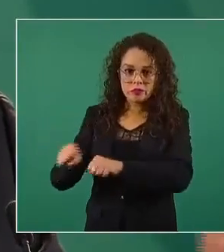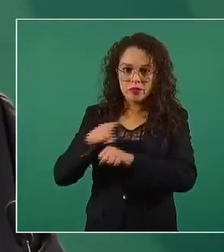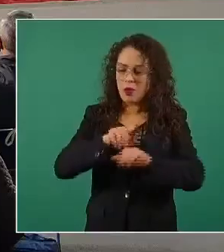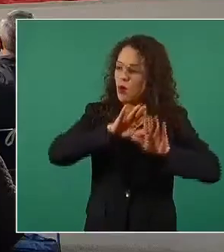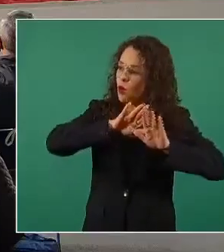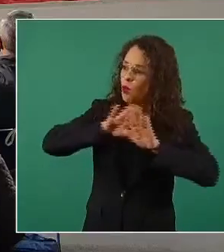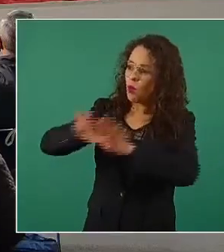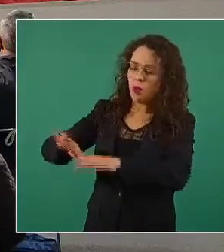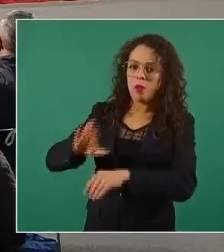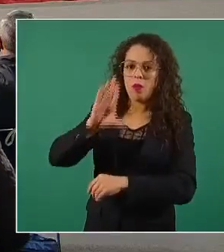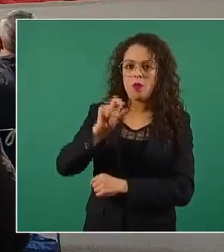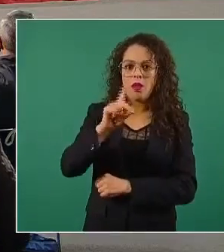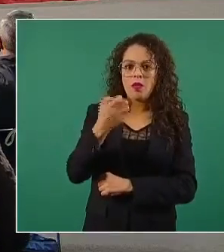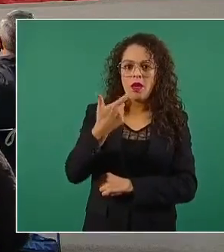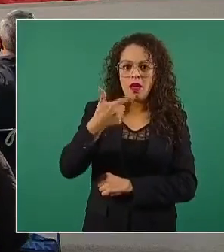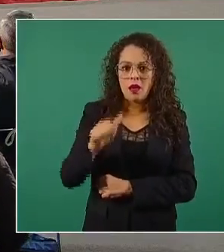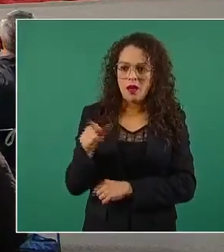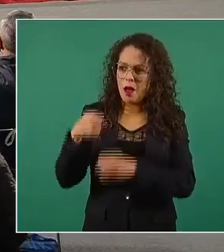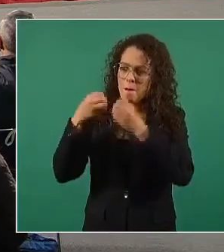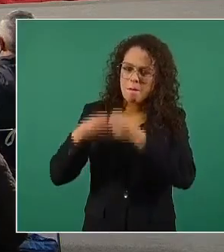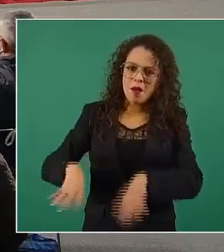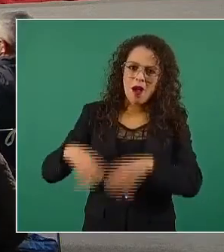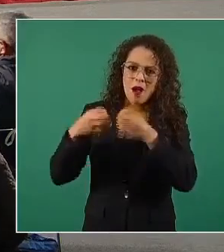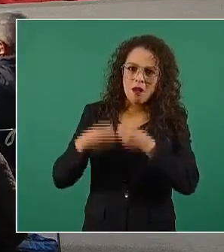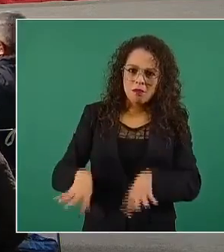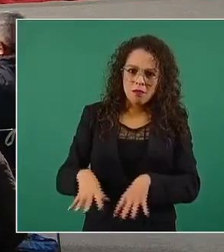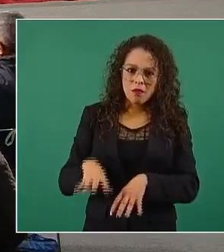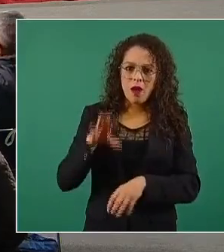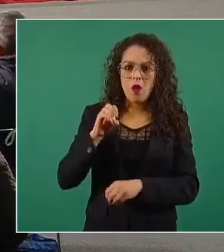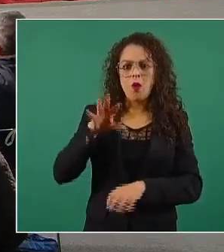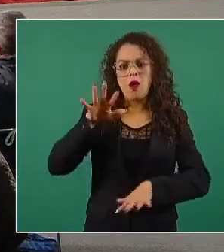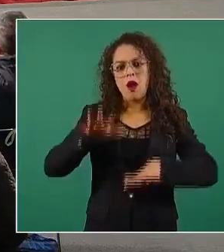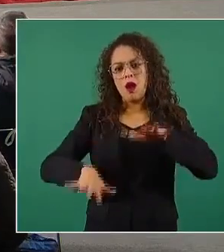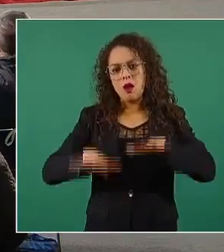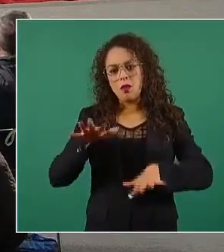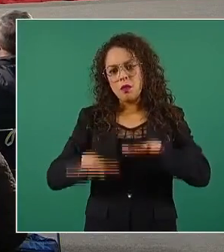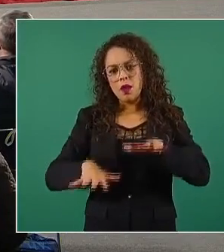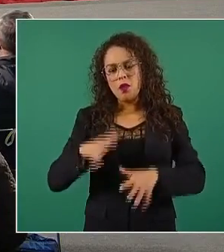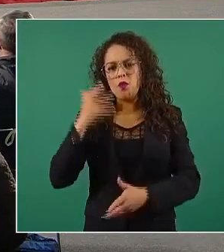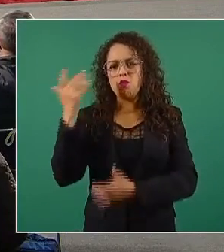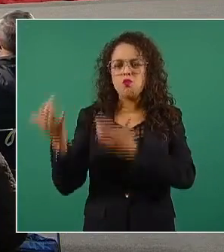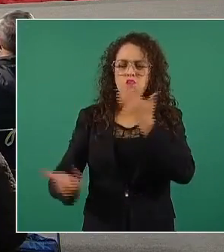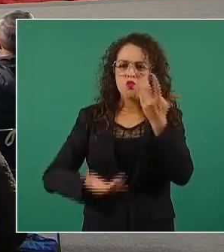perder, a veces se quemaba, ¿sí?